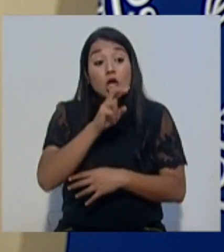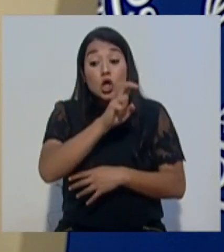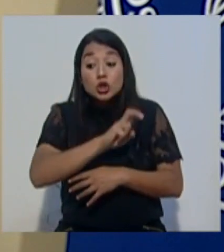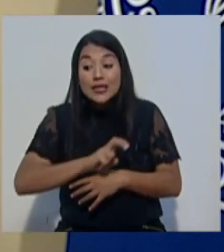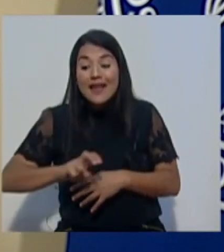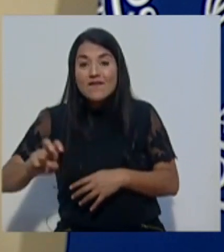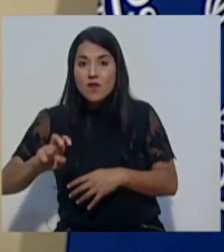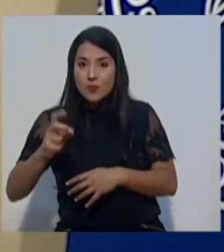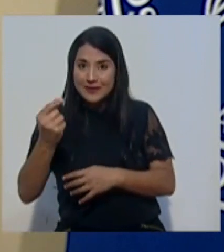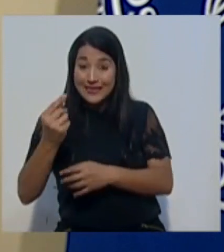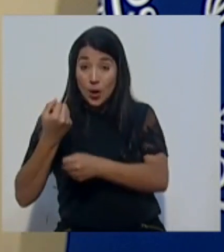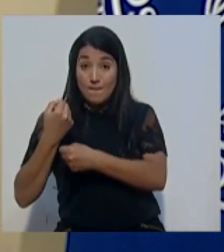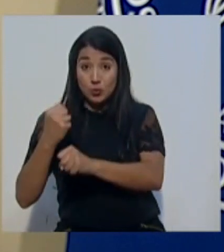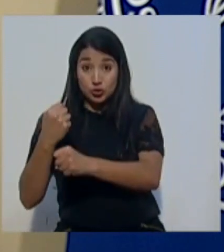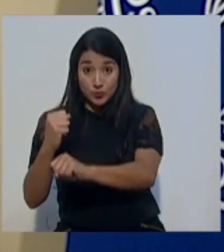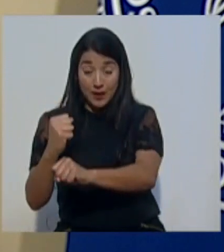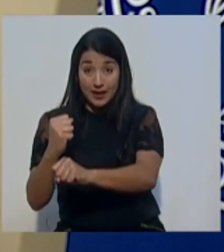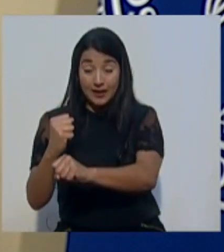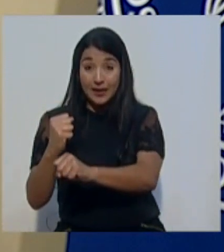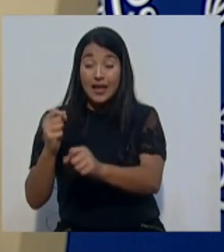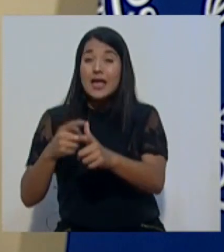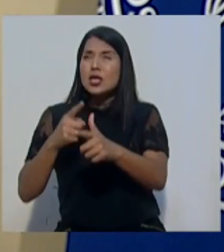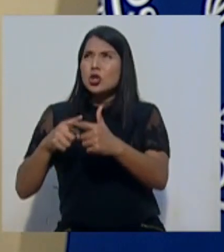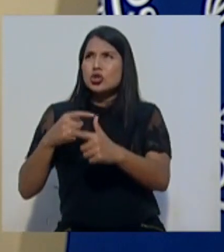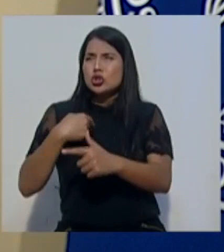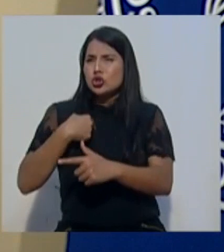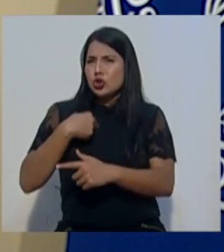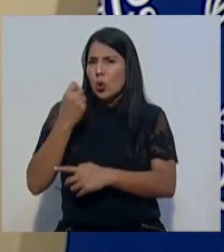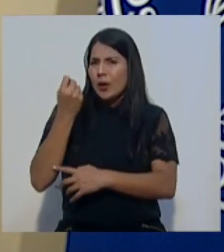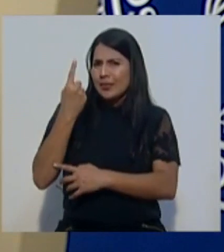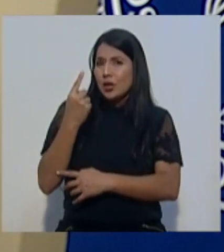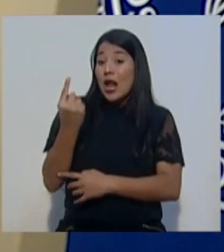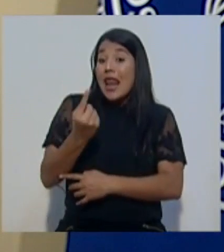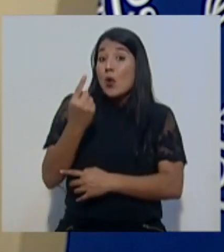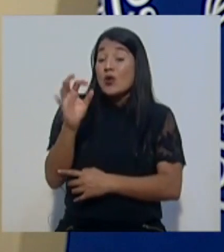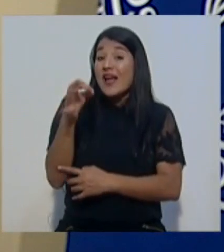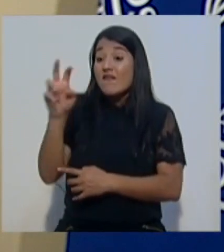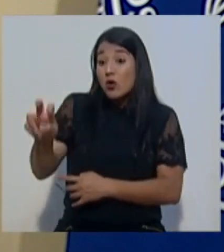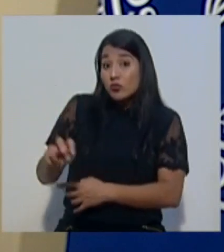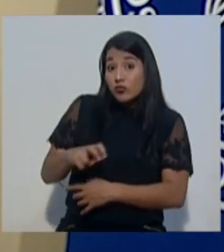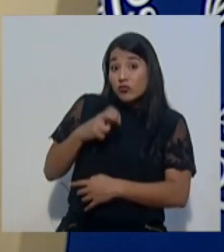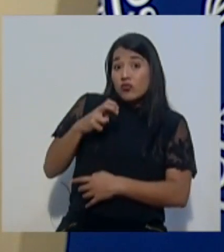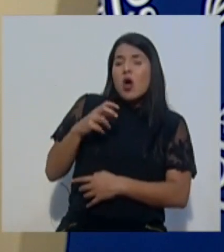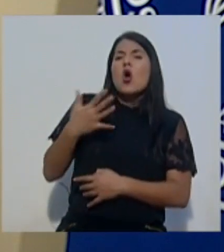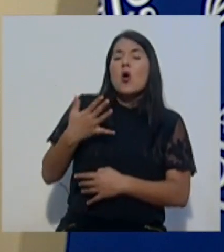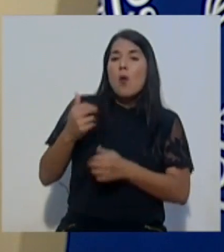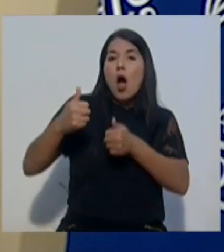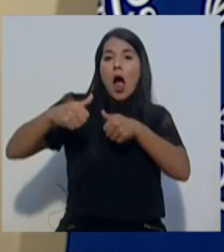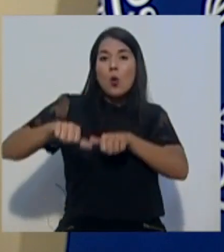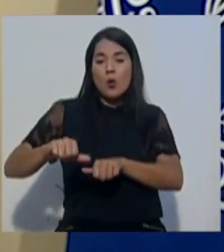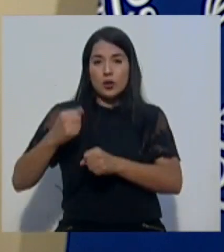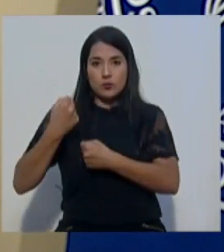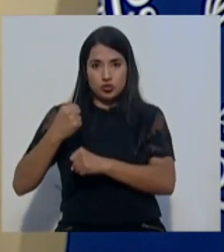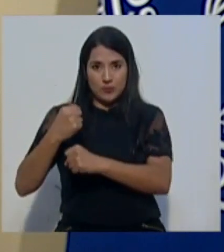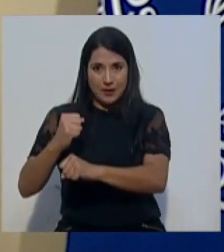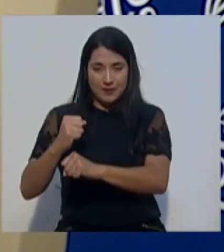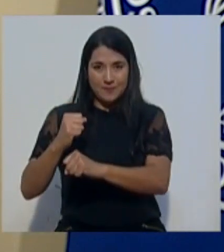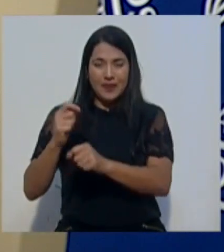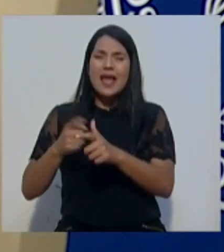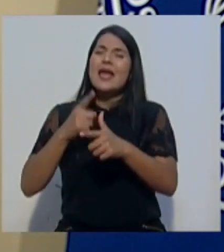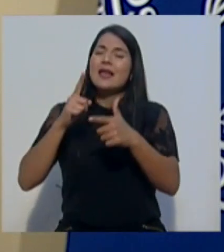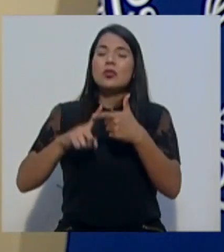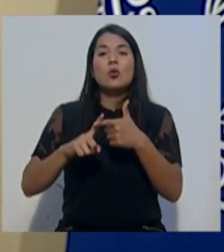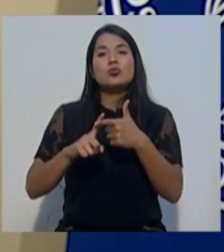gobierno municipal, mi entender es que la única forma de que vuelva al gobierno central es a través de un acuerdo municipal. Entonces el